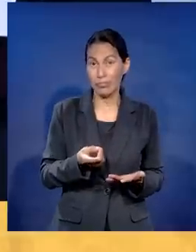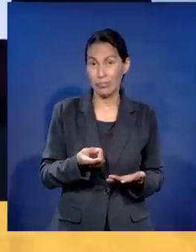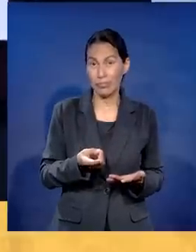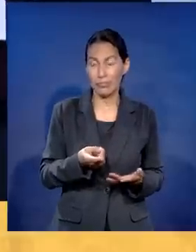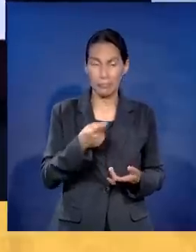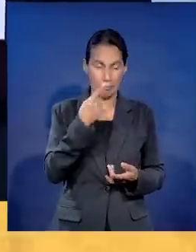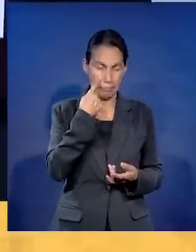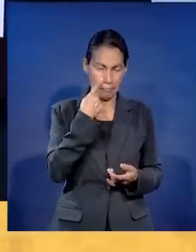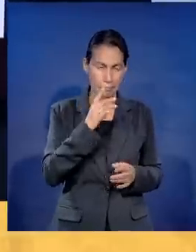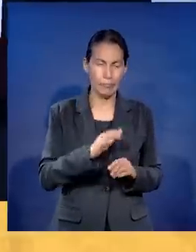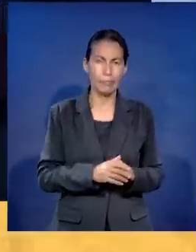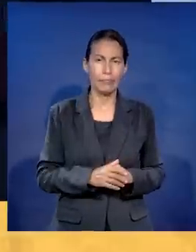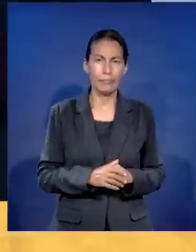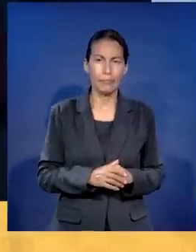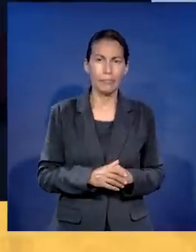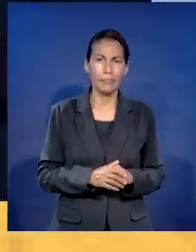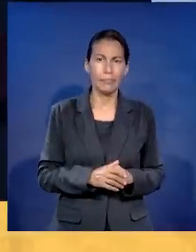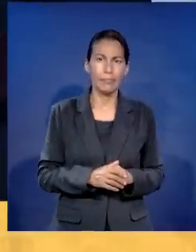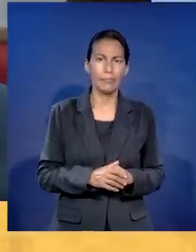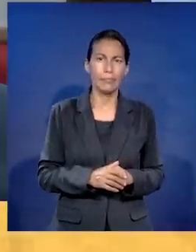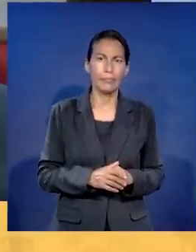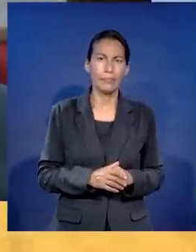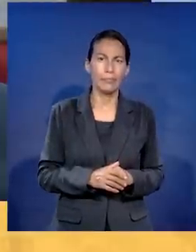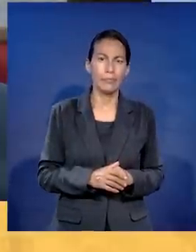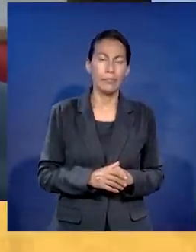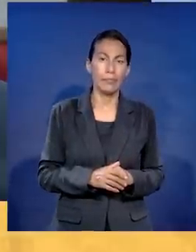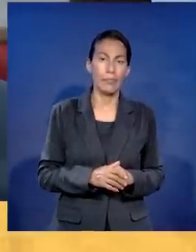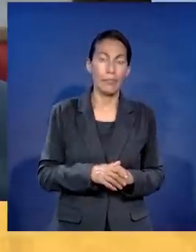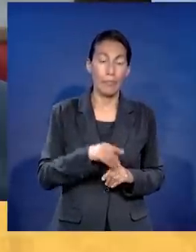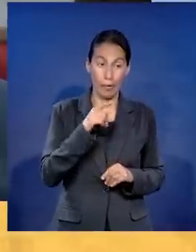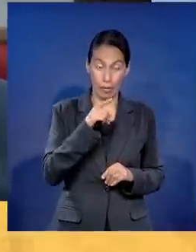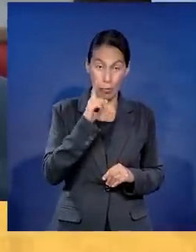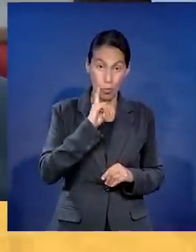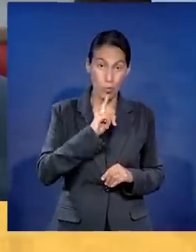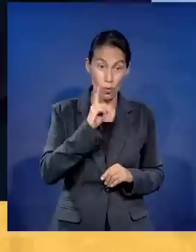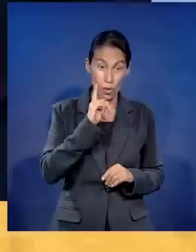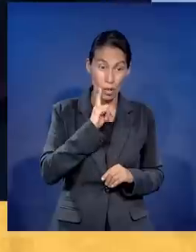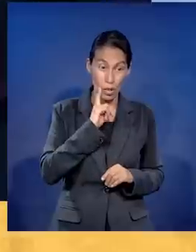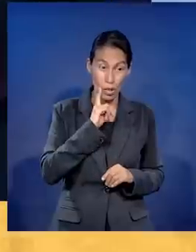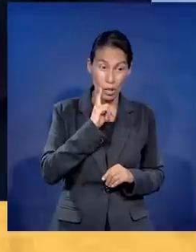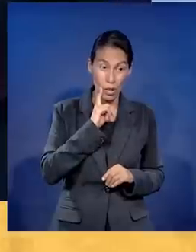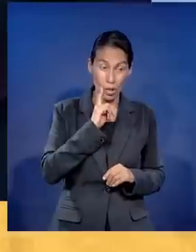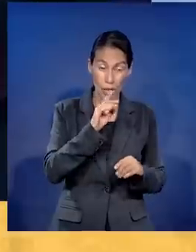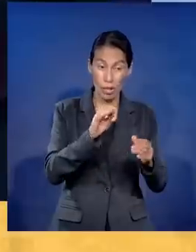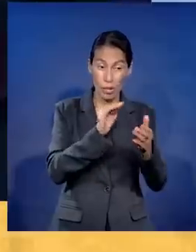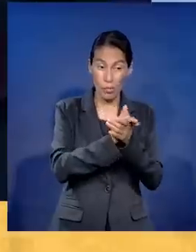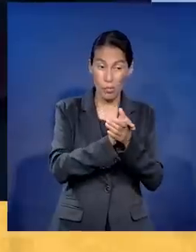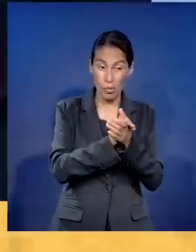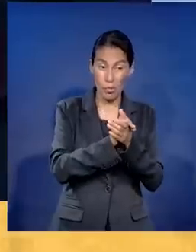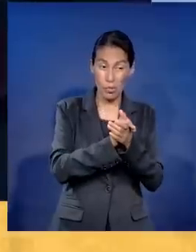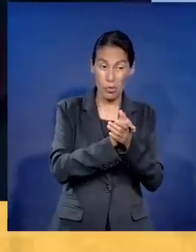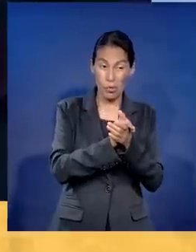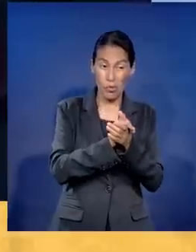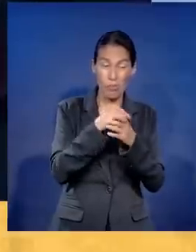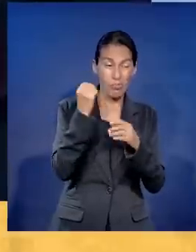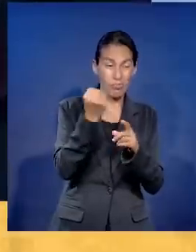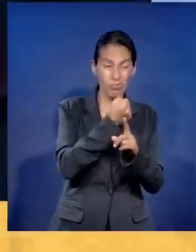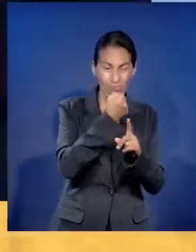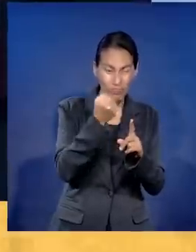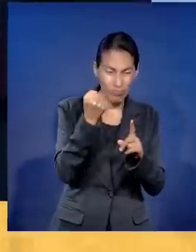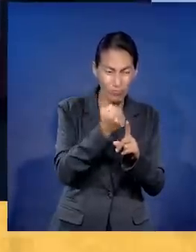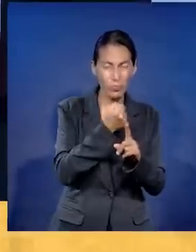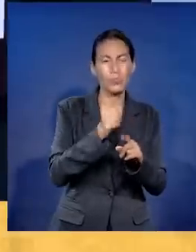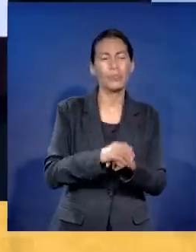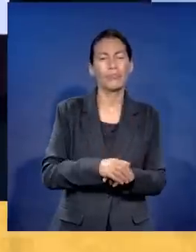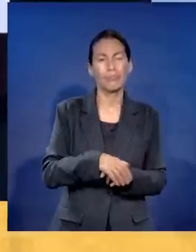a ver continúa dice mire lo que pasa es que ella es maltratada por